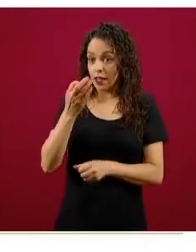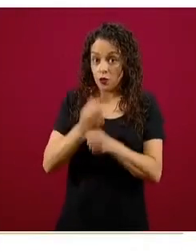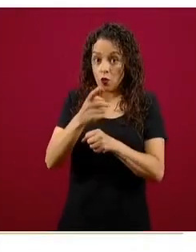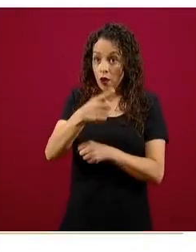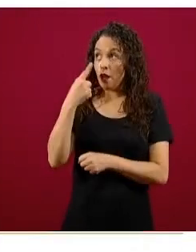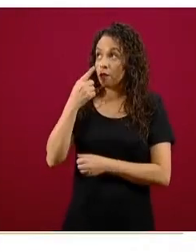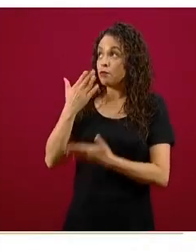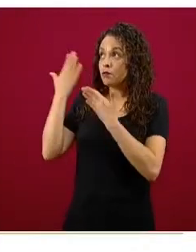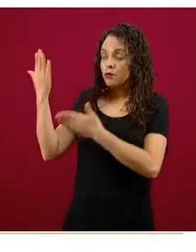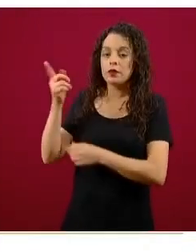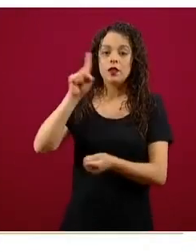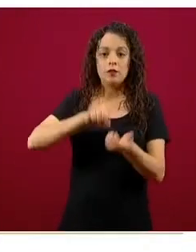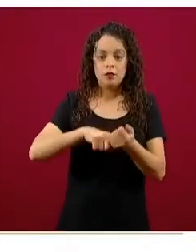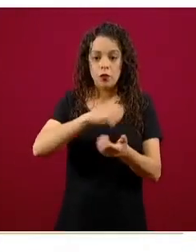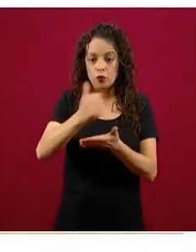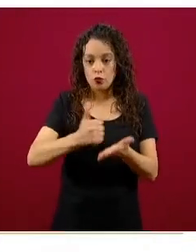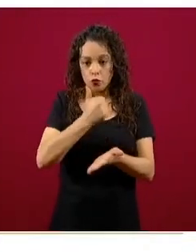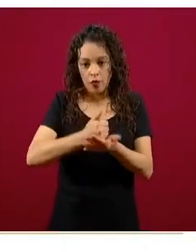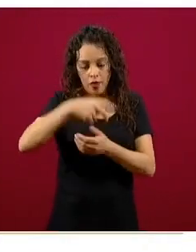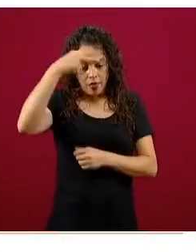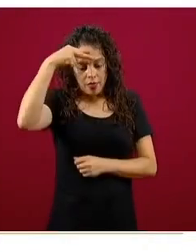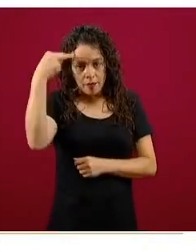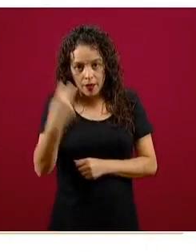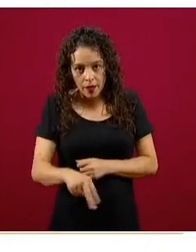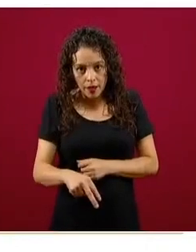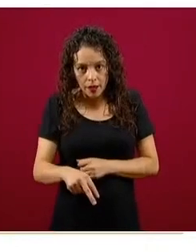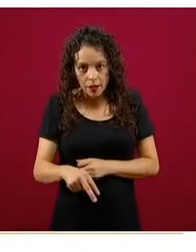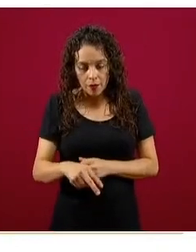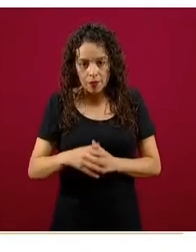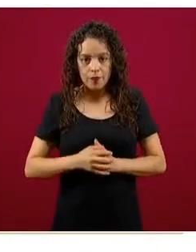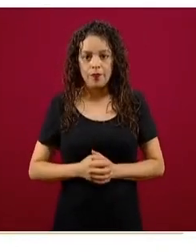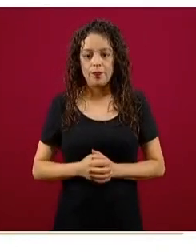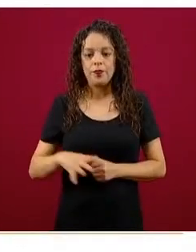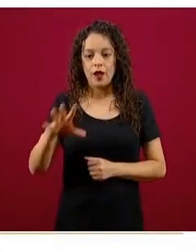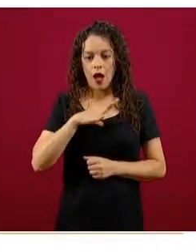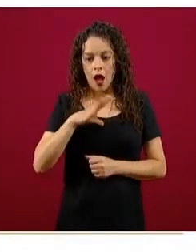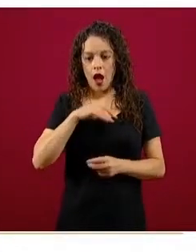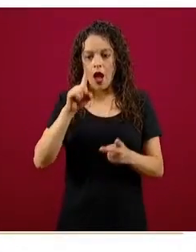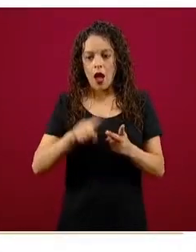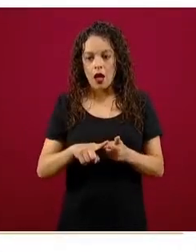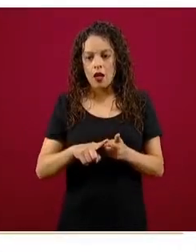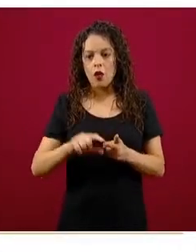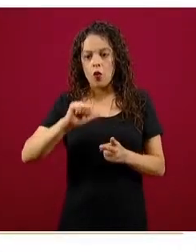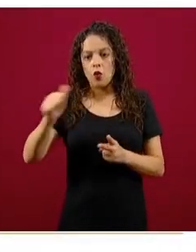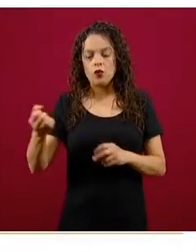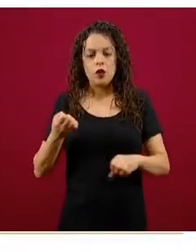Ciudad de México, esta es la proyección para el Estado de